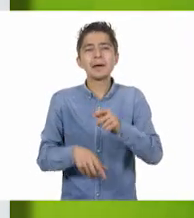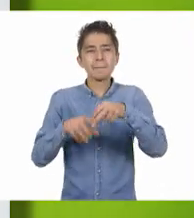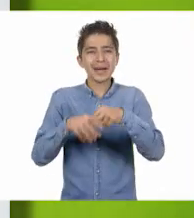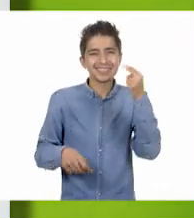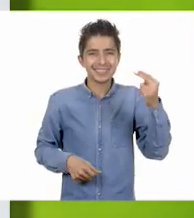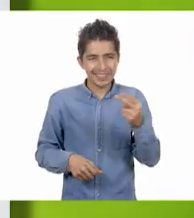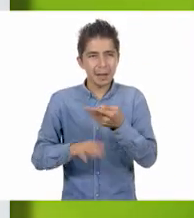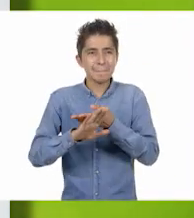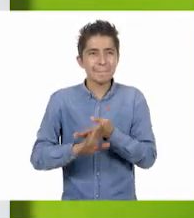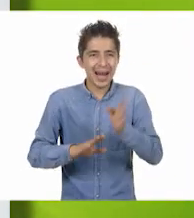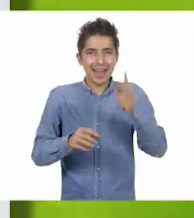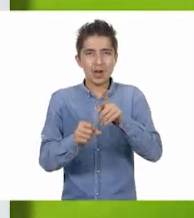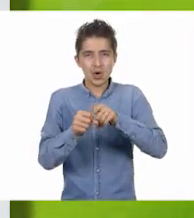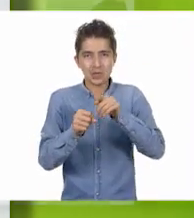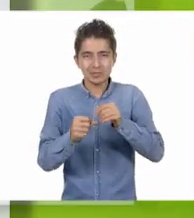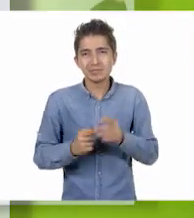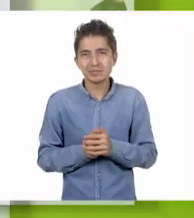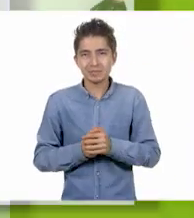Crayón Blanco.